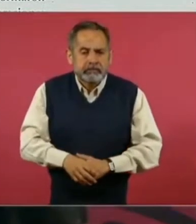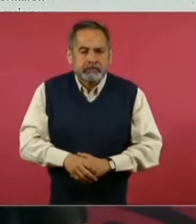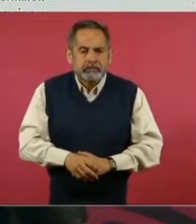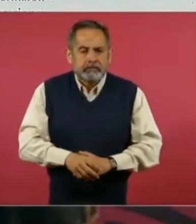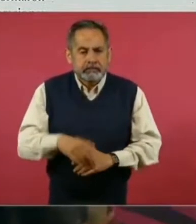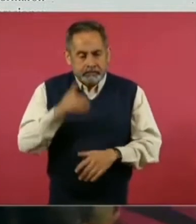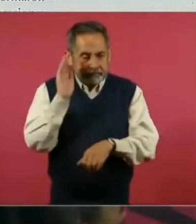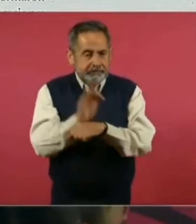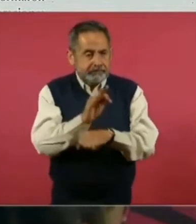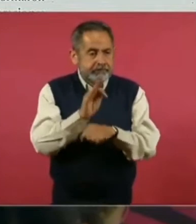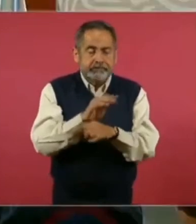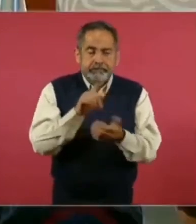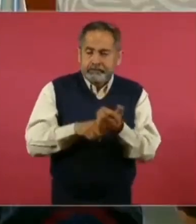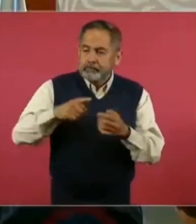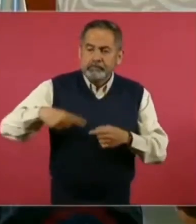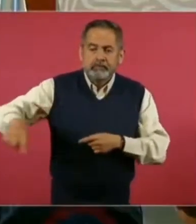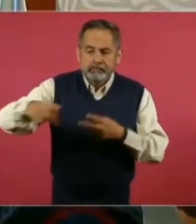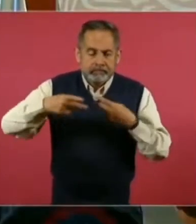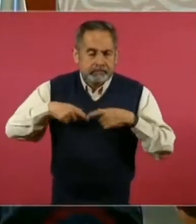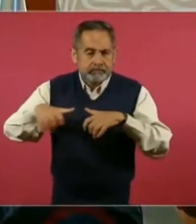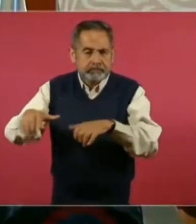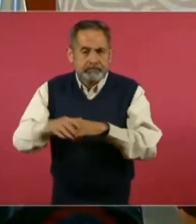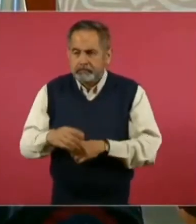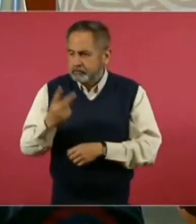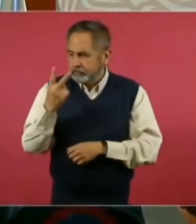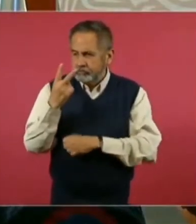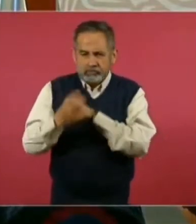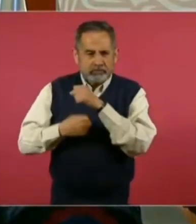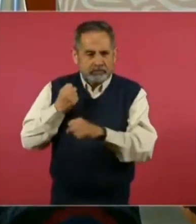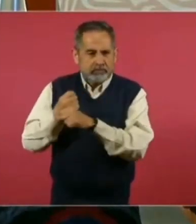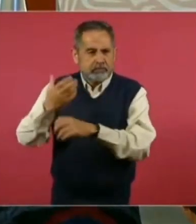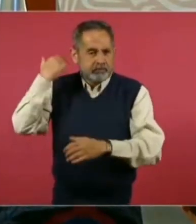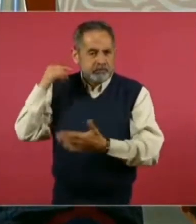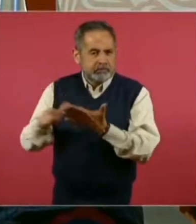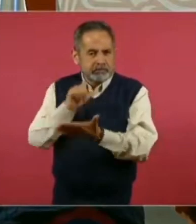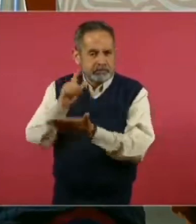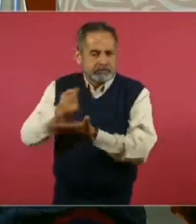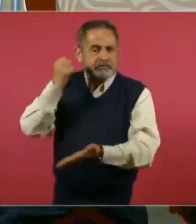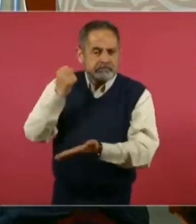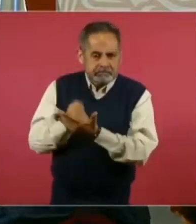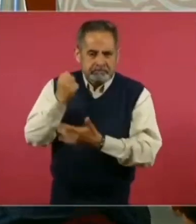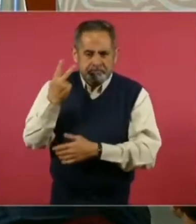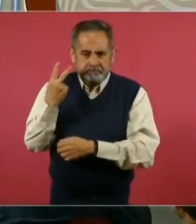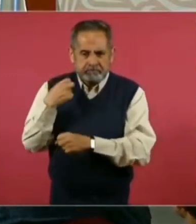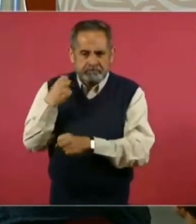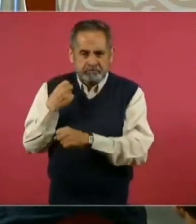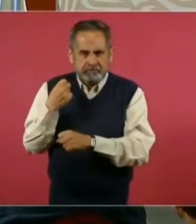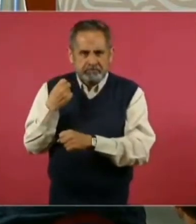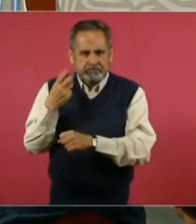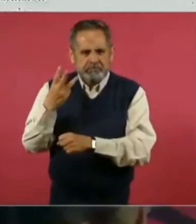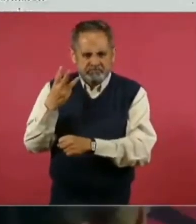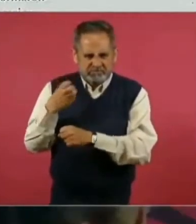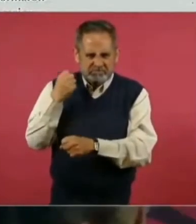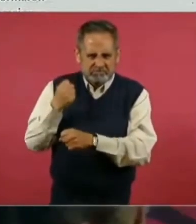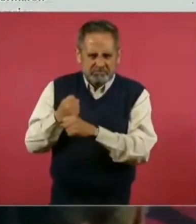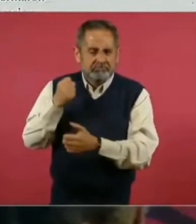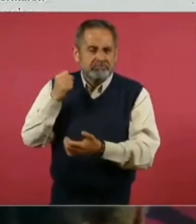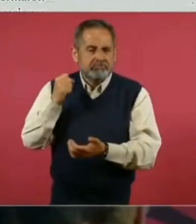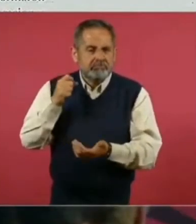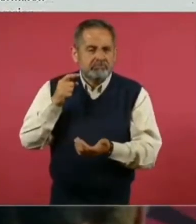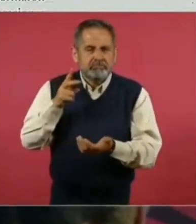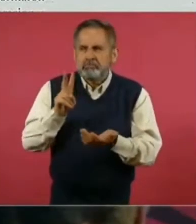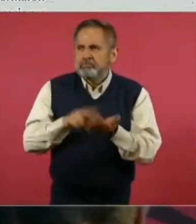en favor de los trabajadores. Lleva 2 años de aprobada esa ley, creo que 3, fue en